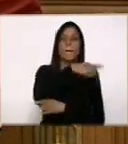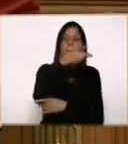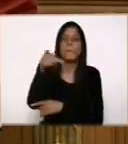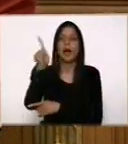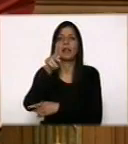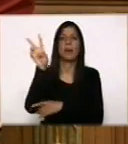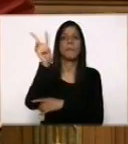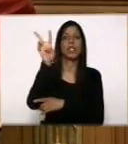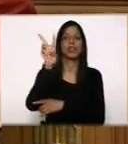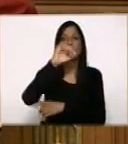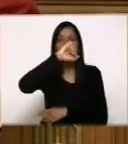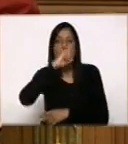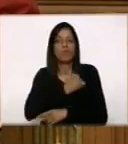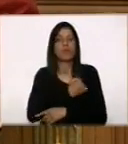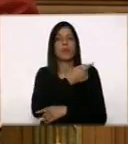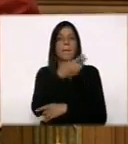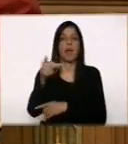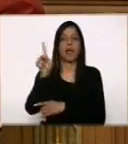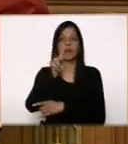amor por esta patria.